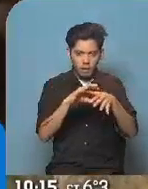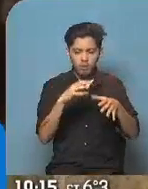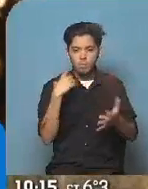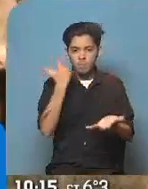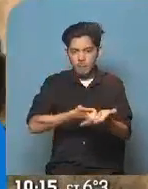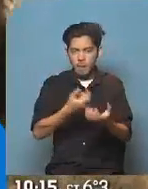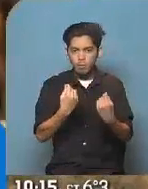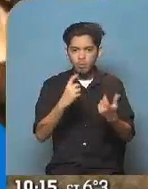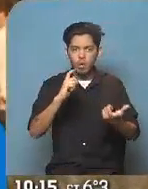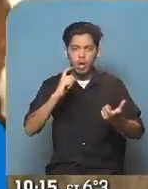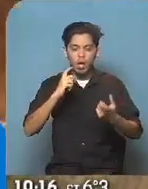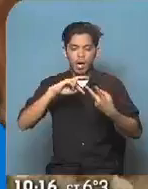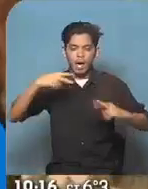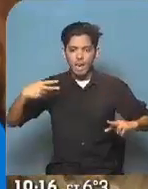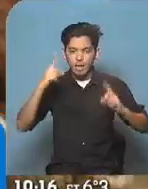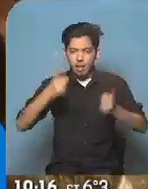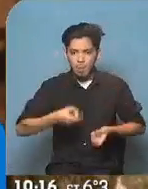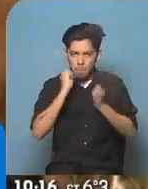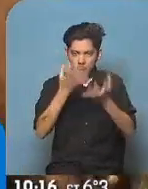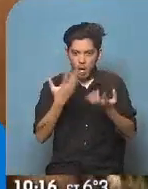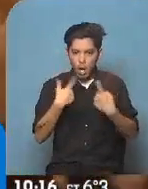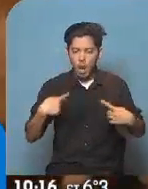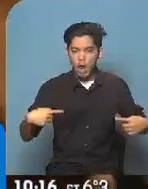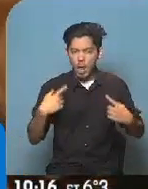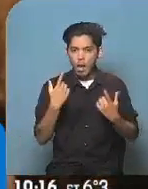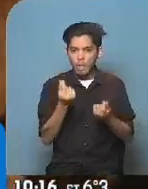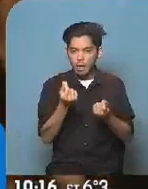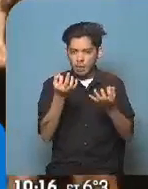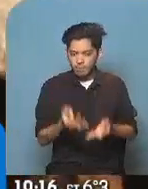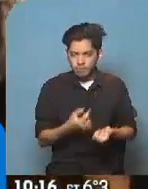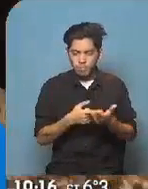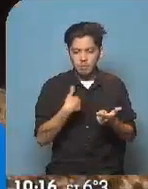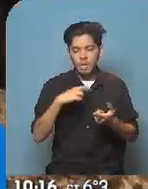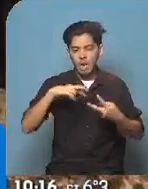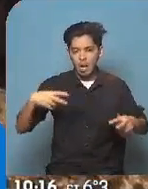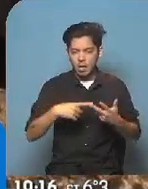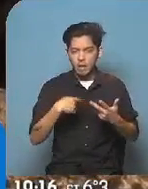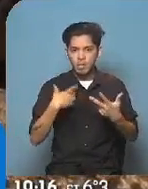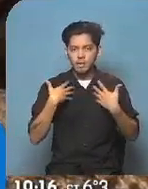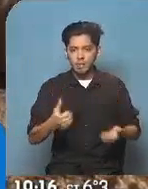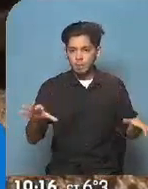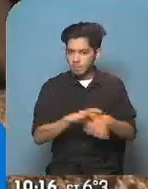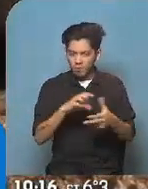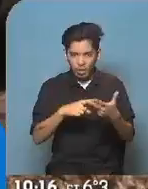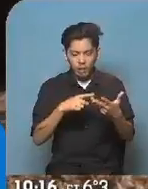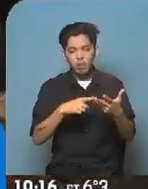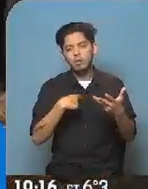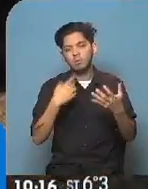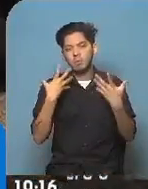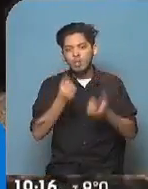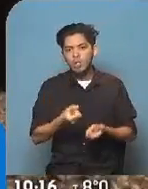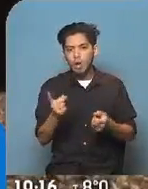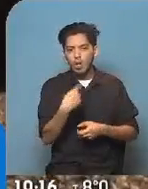en genética, por lo tanto hemos mejorado mucho la calidad. Entonces, calidad, genética, estatus sanitario distinto, nos permite